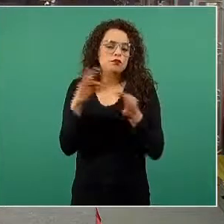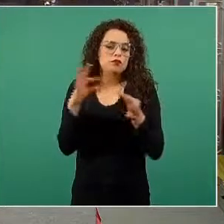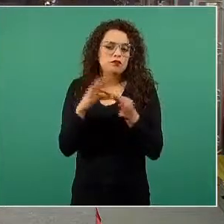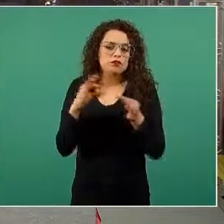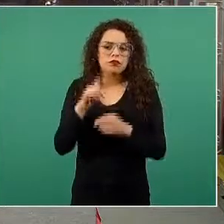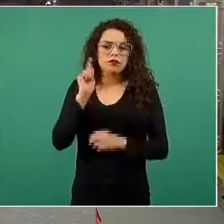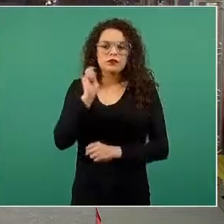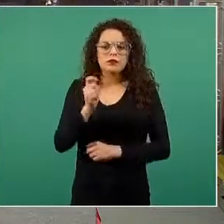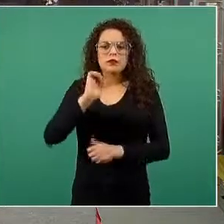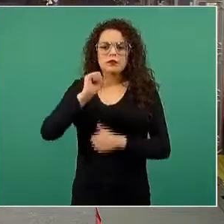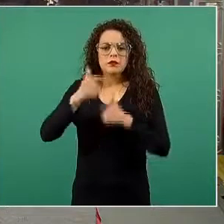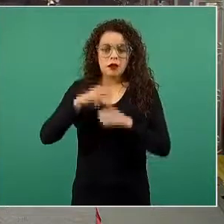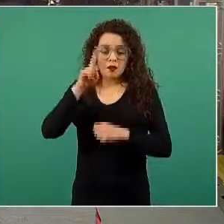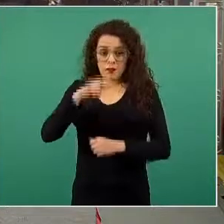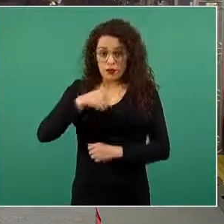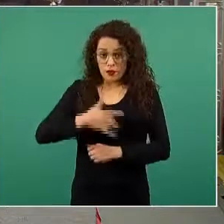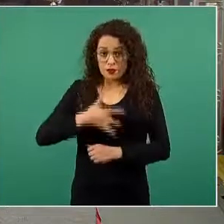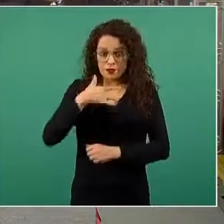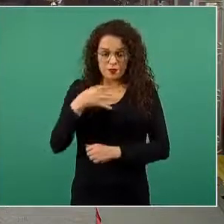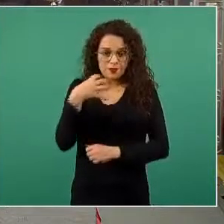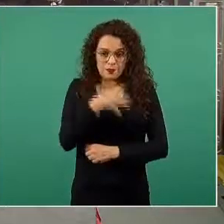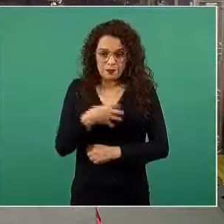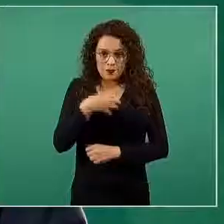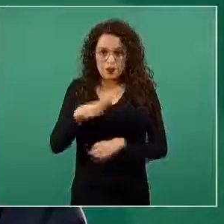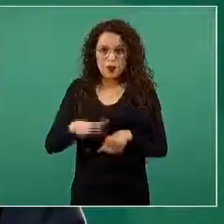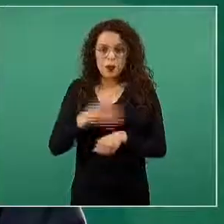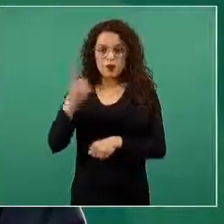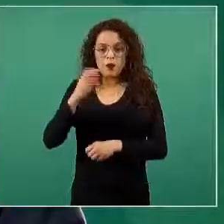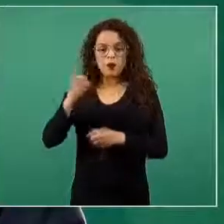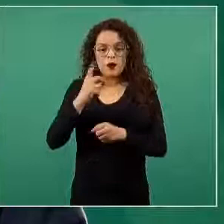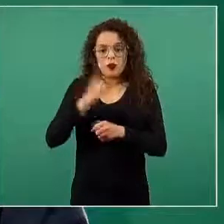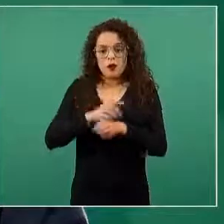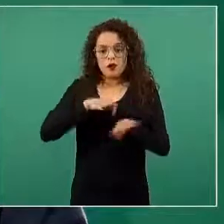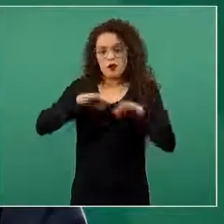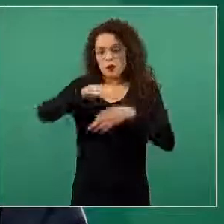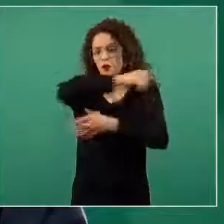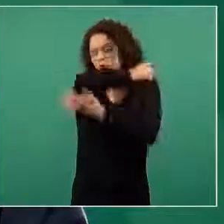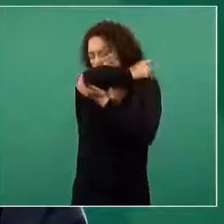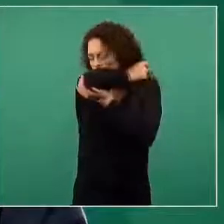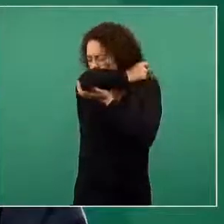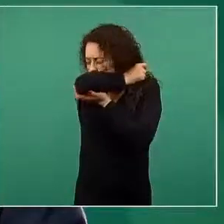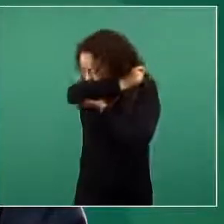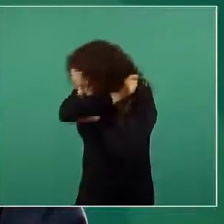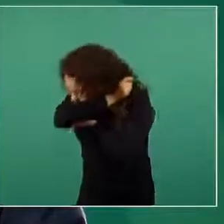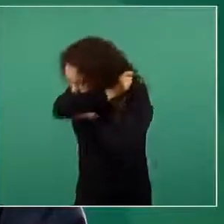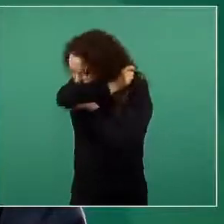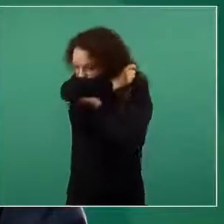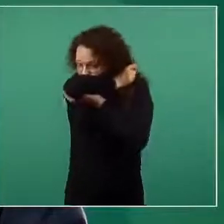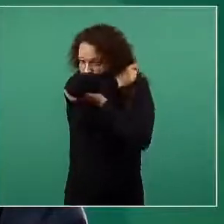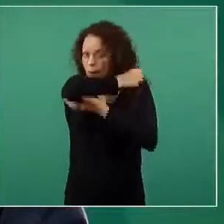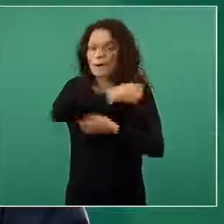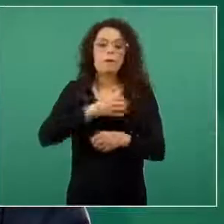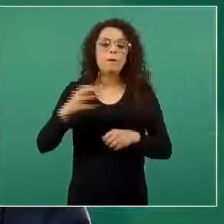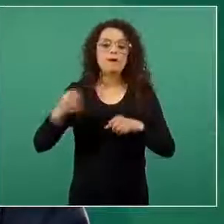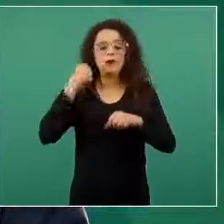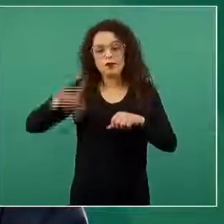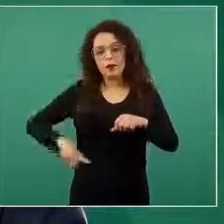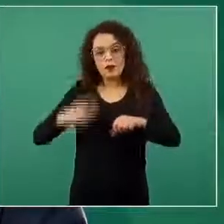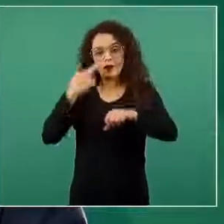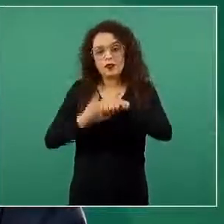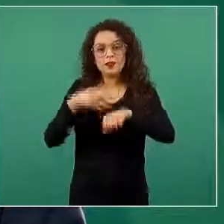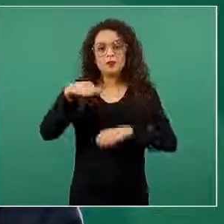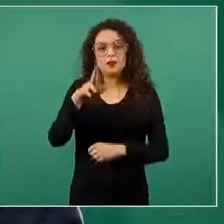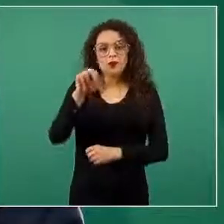mucho gusto, la oportunidad de trabajar con el gobierno del estado de Oaxaca, con el gobernador Murat, con el secretario Martínez